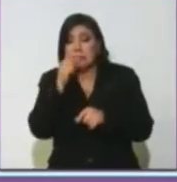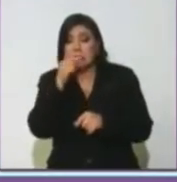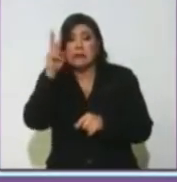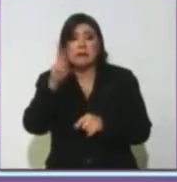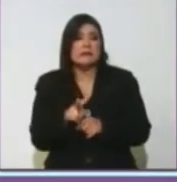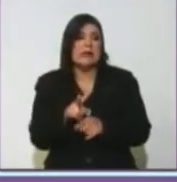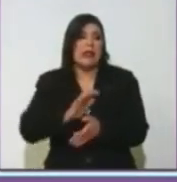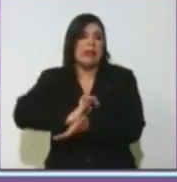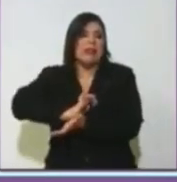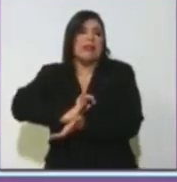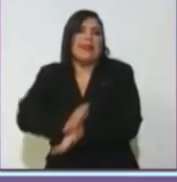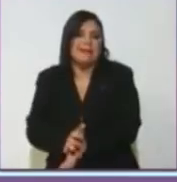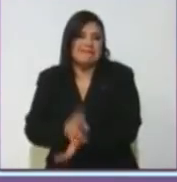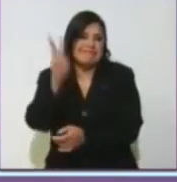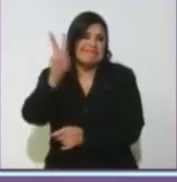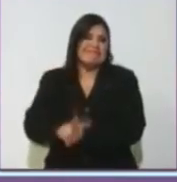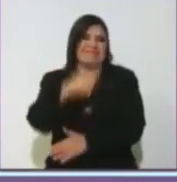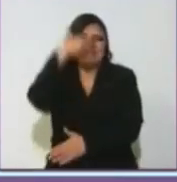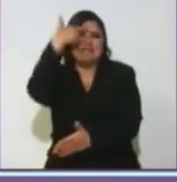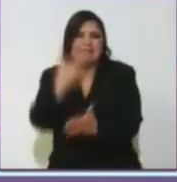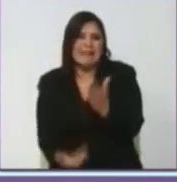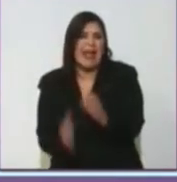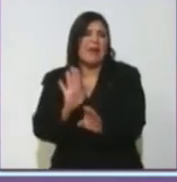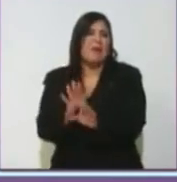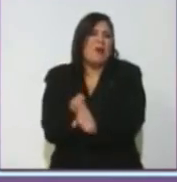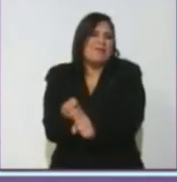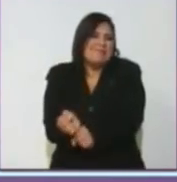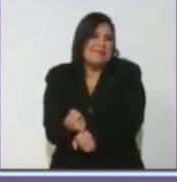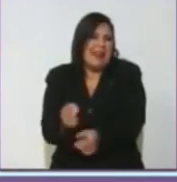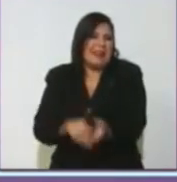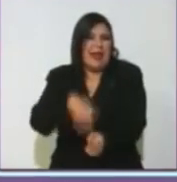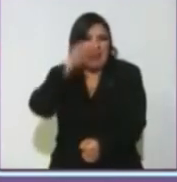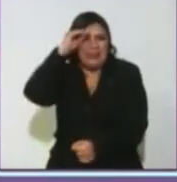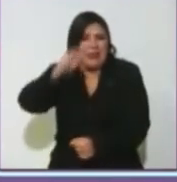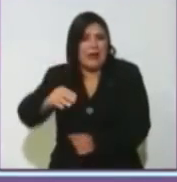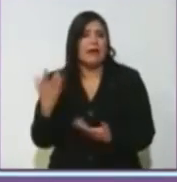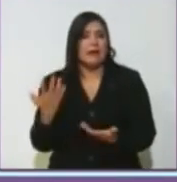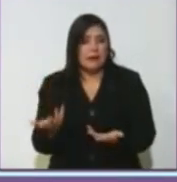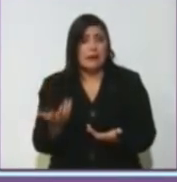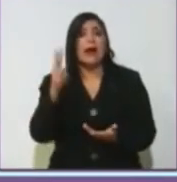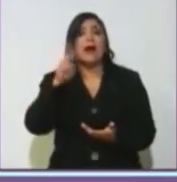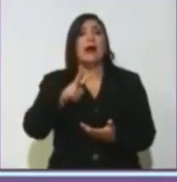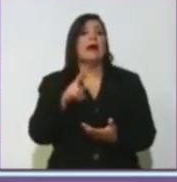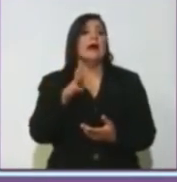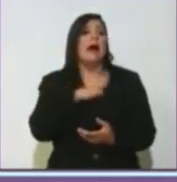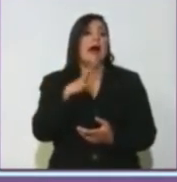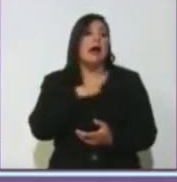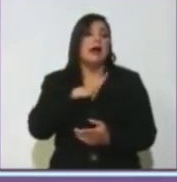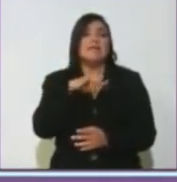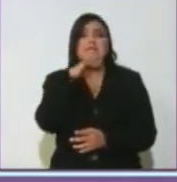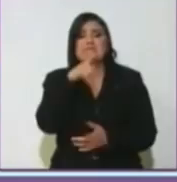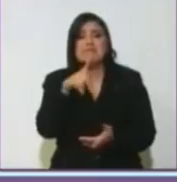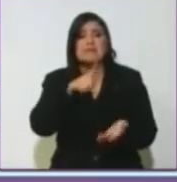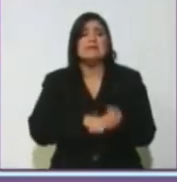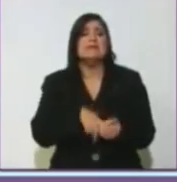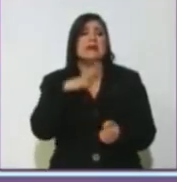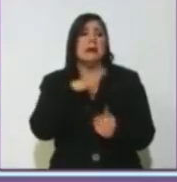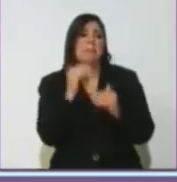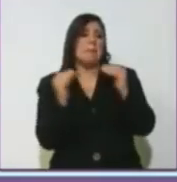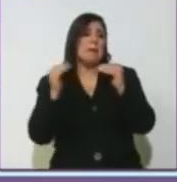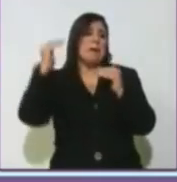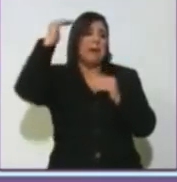atropelladas están siendo maltratadas existe una corrupción en los mandos altos